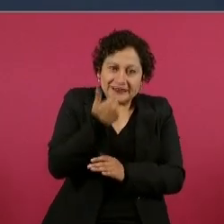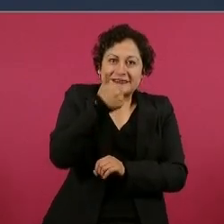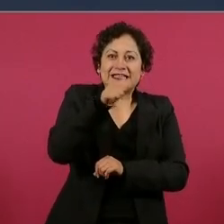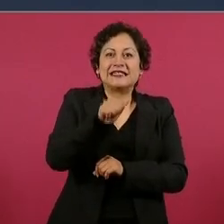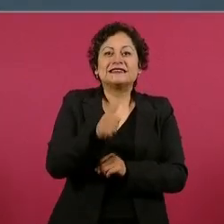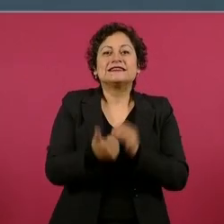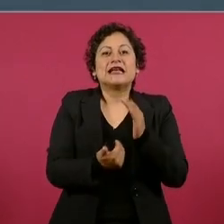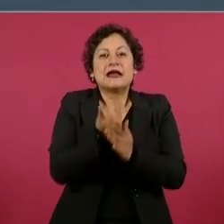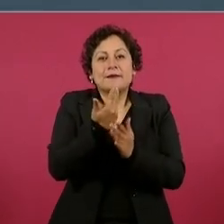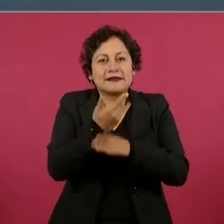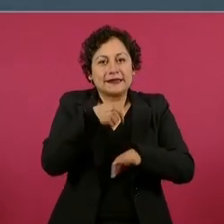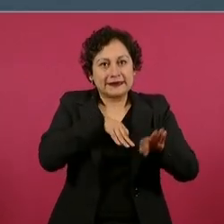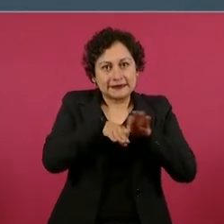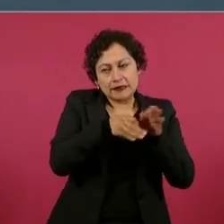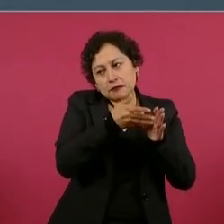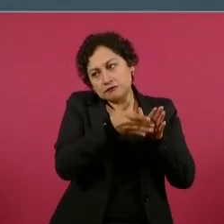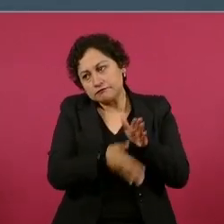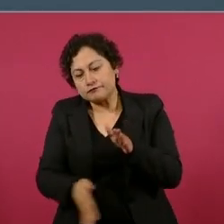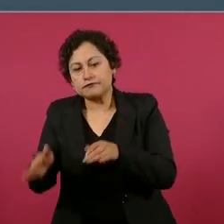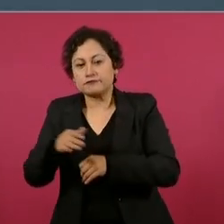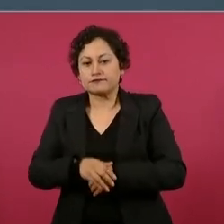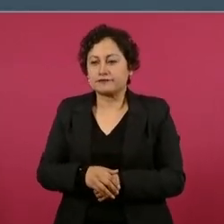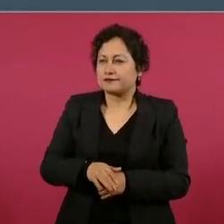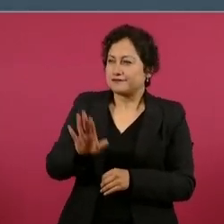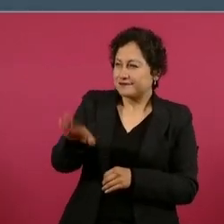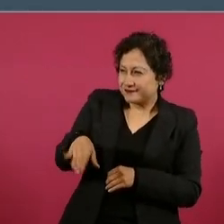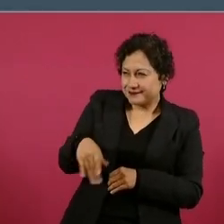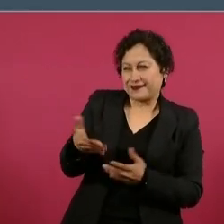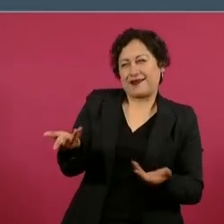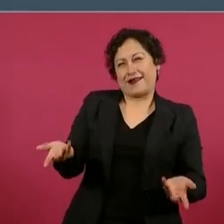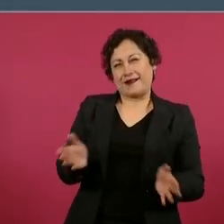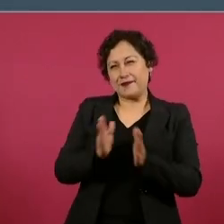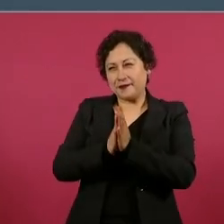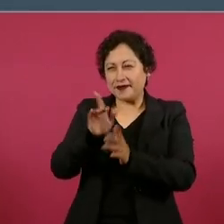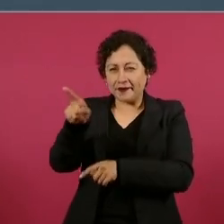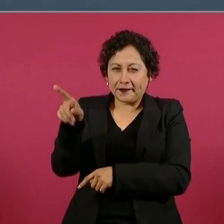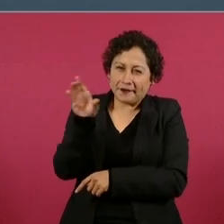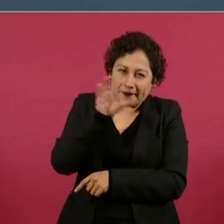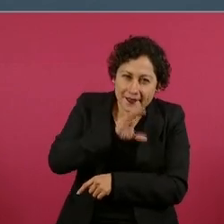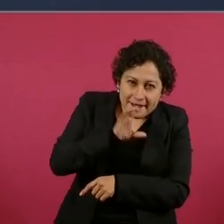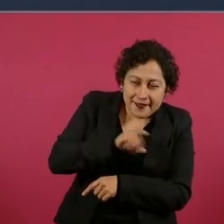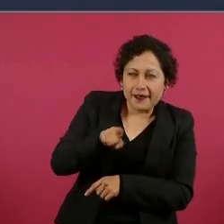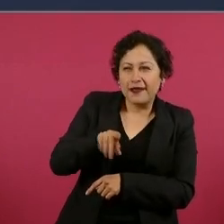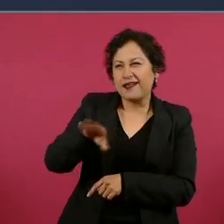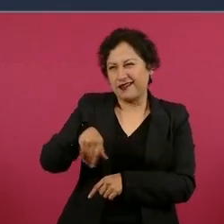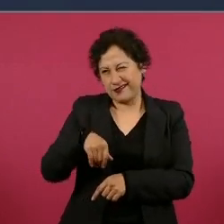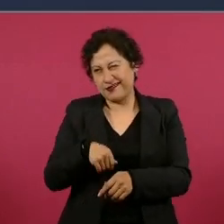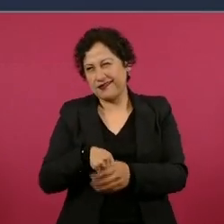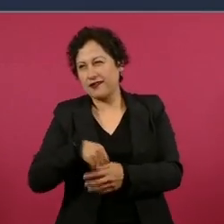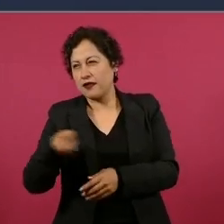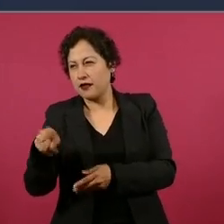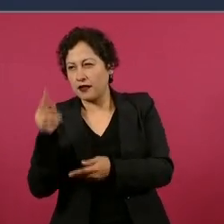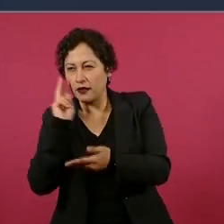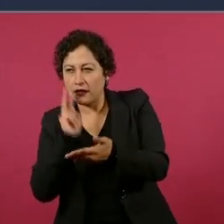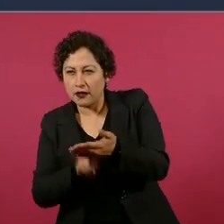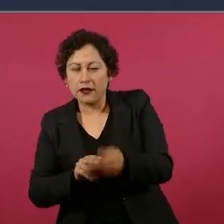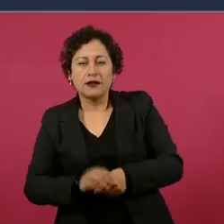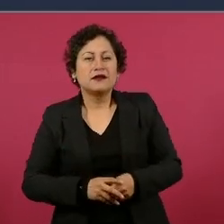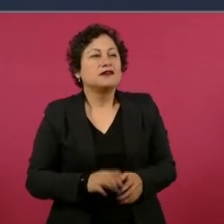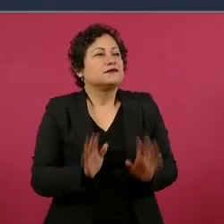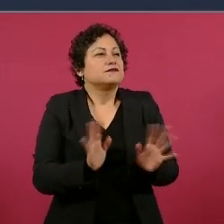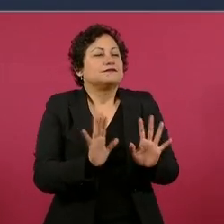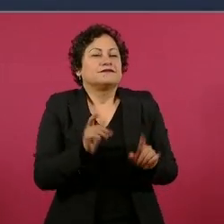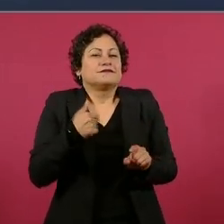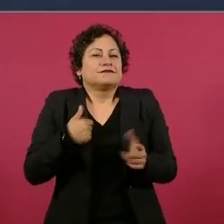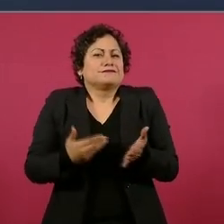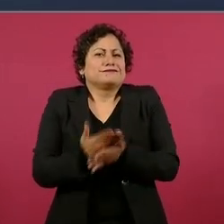los enseñó, no, Andrés Manuel. No, no, no, tengo te los, no, no te ha dado curiosidad de saber. No, no me ¿no da, le has dicho al procurador, no, no, oye, procurador, ¿qué, no, no, qué hay en esto? No, no puedo estar metido en eso,